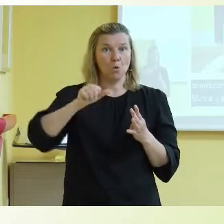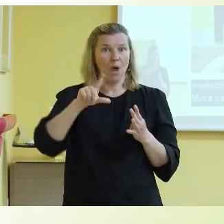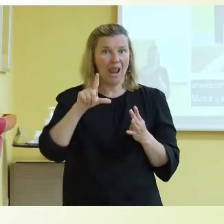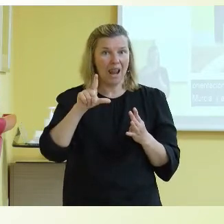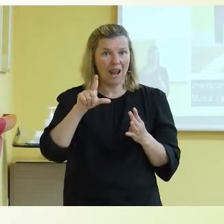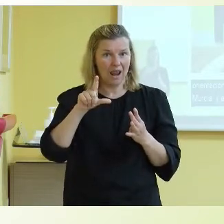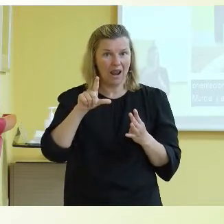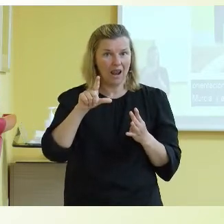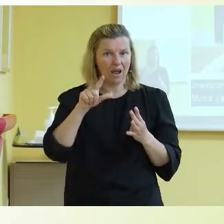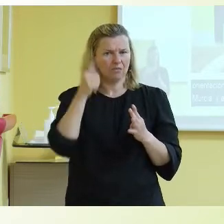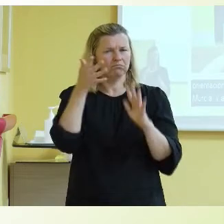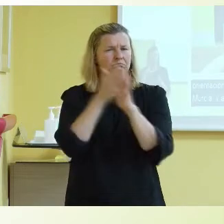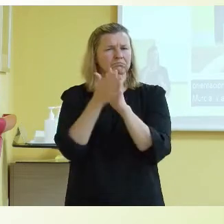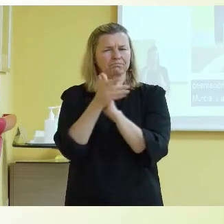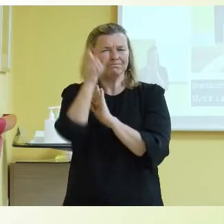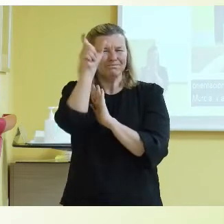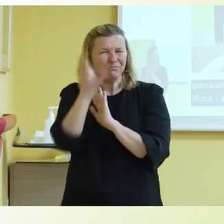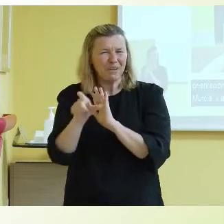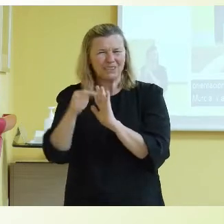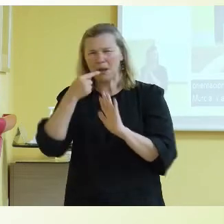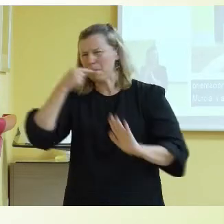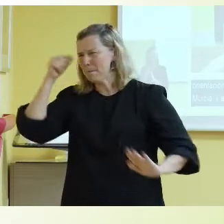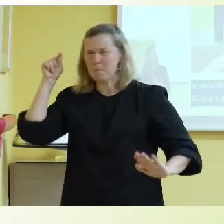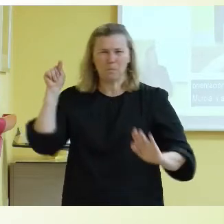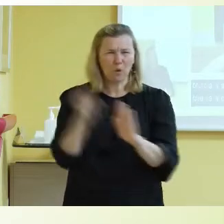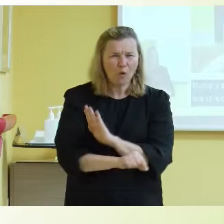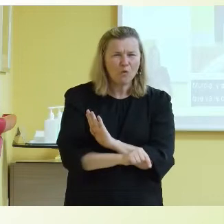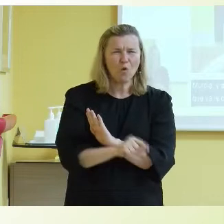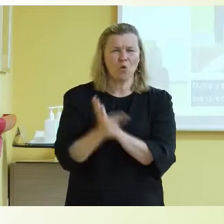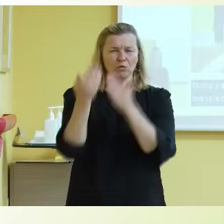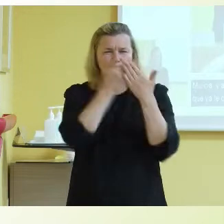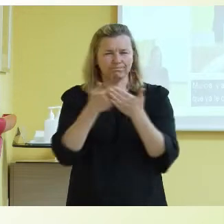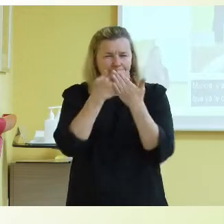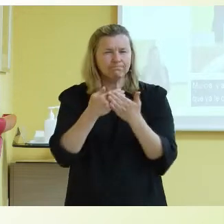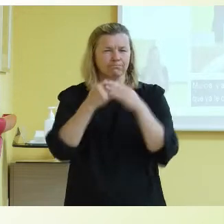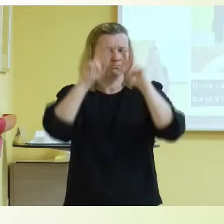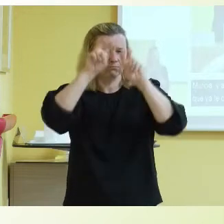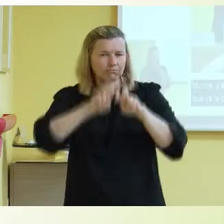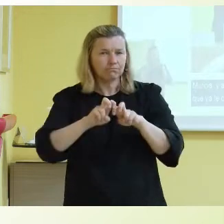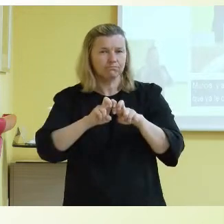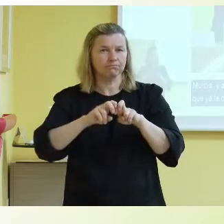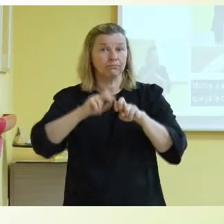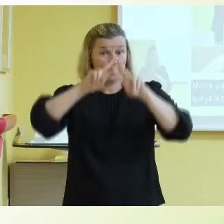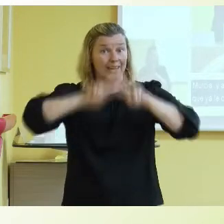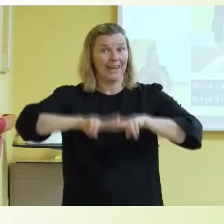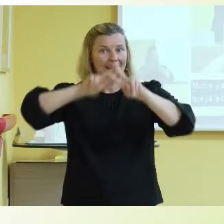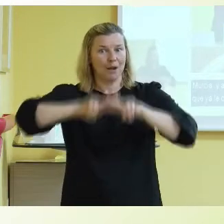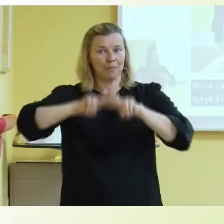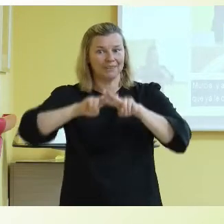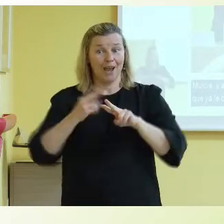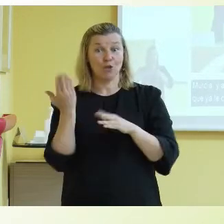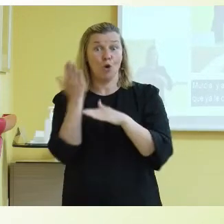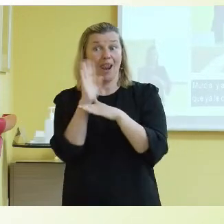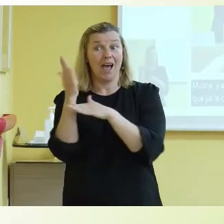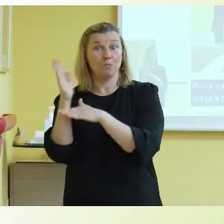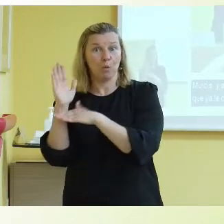la persona que más en profundidad está estudiando, valorando y revisando las nuevas propuestas del